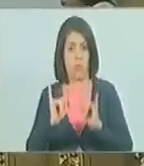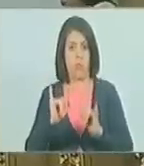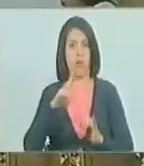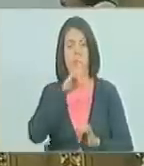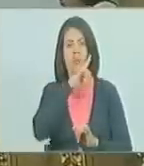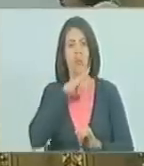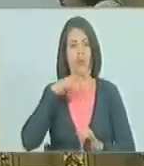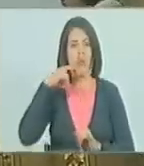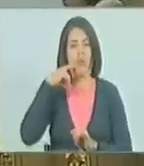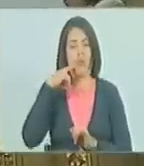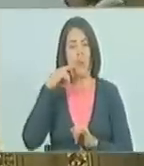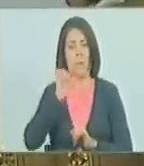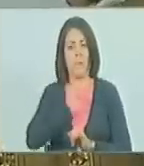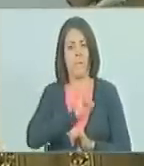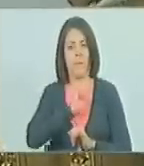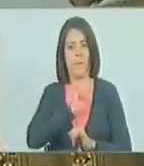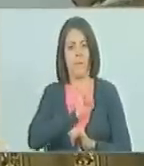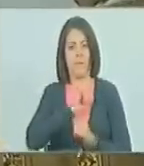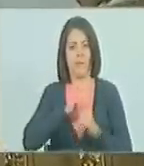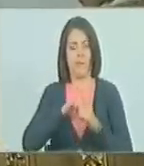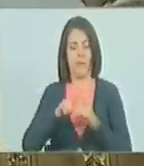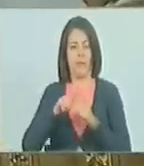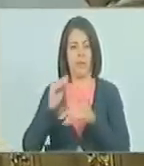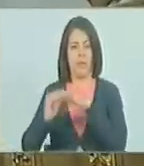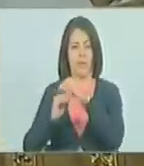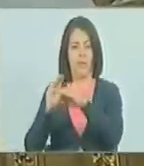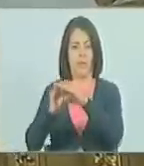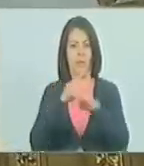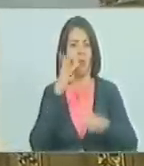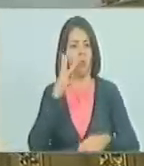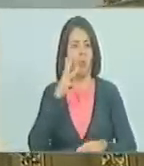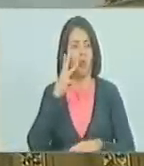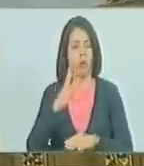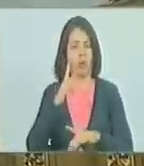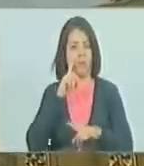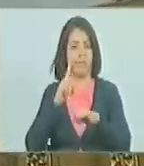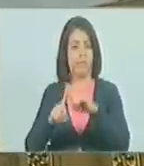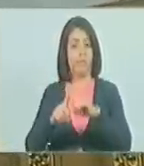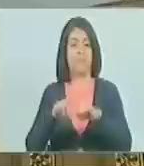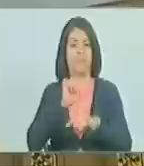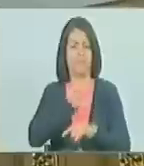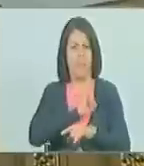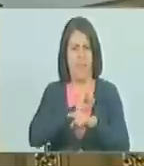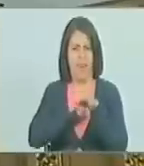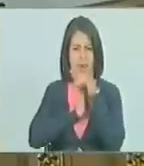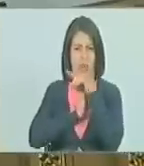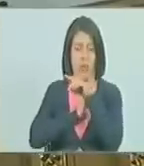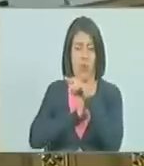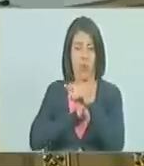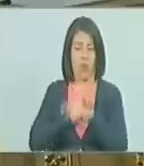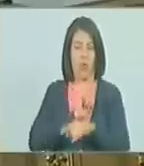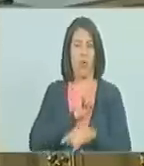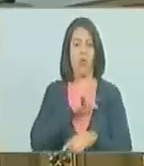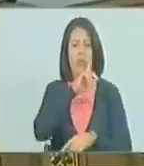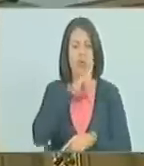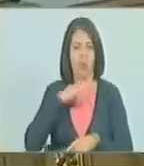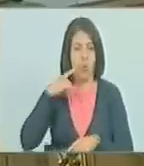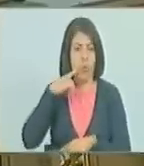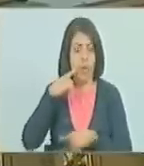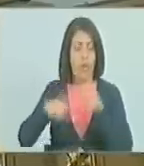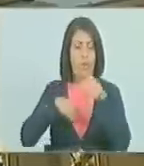se chorrió. Y por eso Trump lo llamó a Washington y le dijo, te chorreaste, Iván Duque. Y por eso